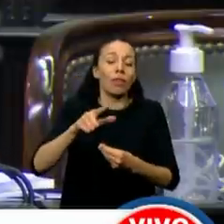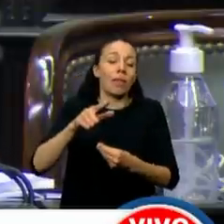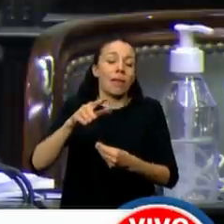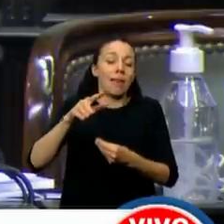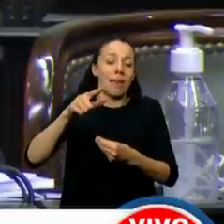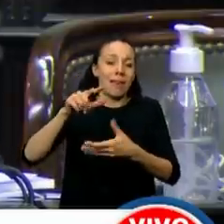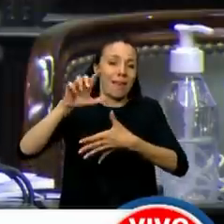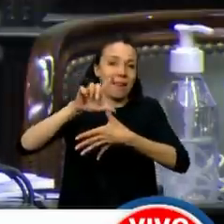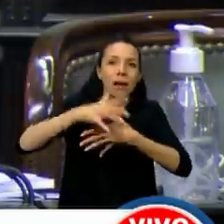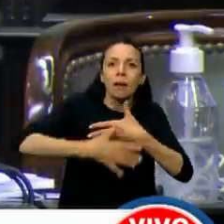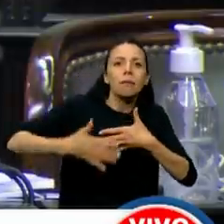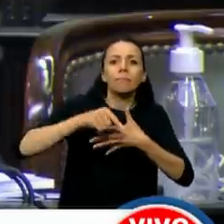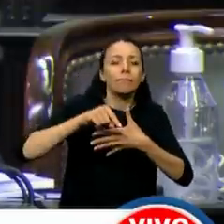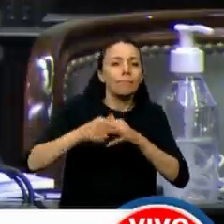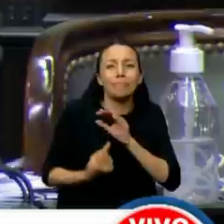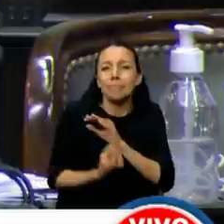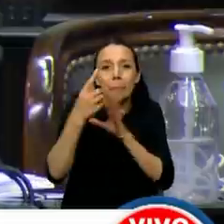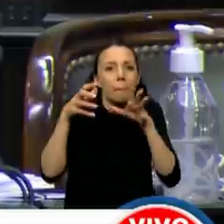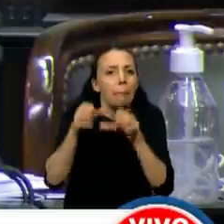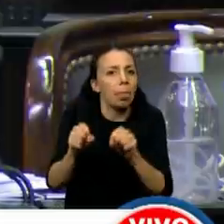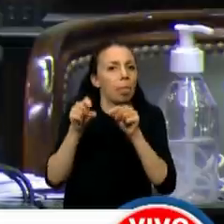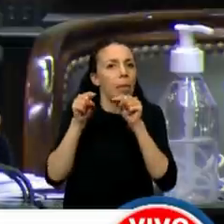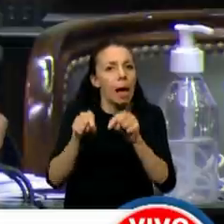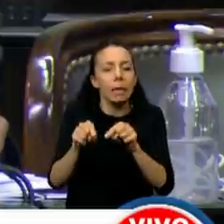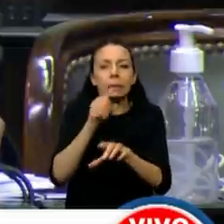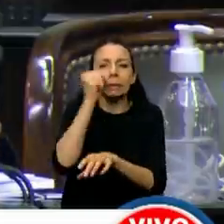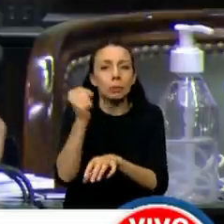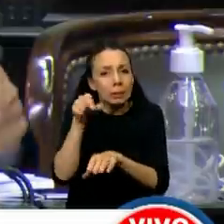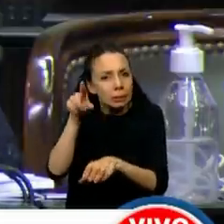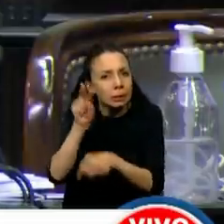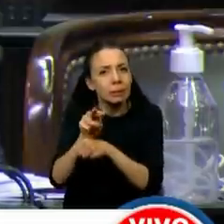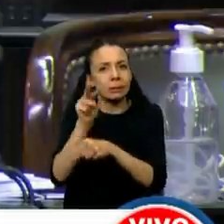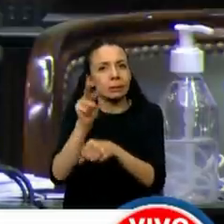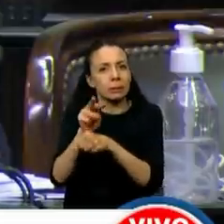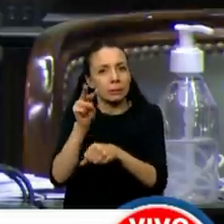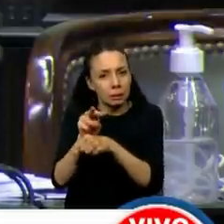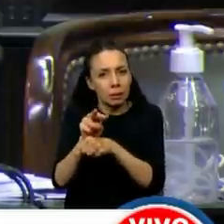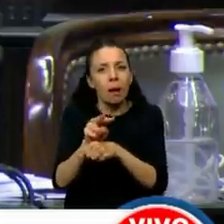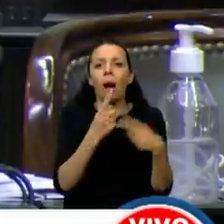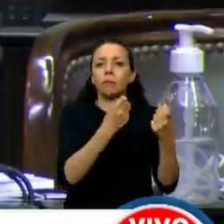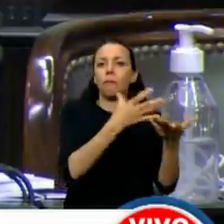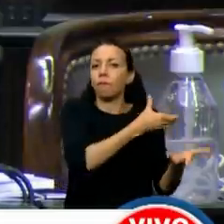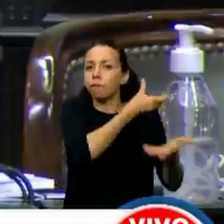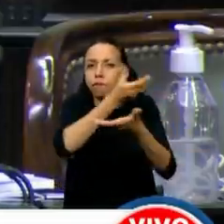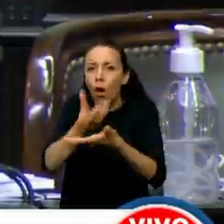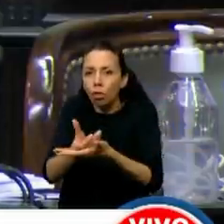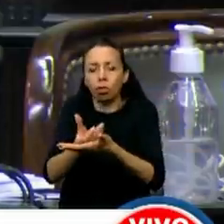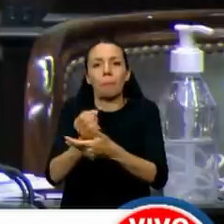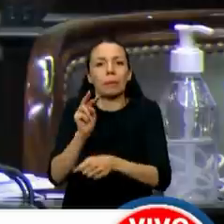necesario preservar esas ruinas y asignar fondos para no sólo la preservación sino también para